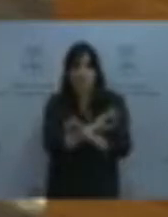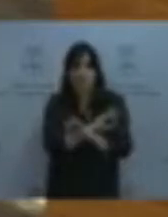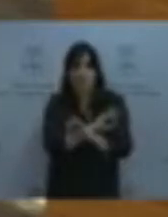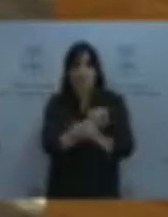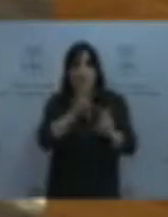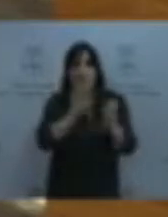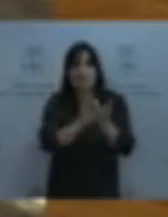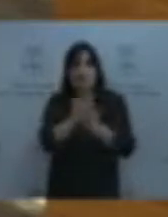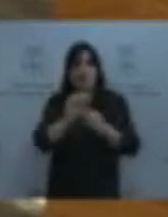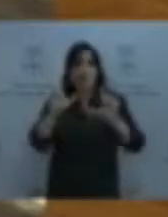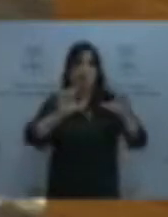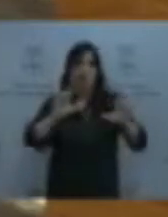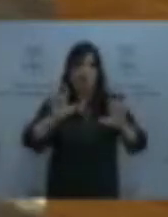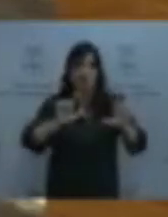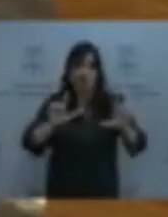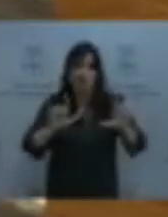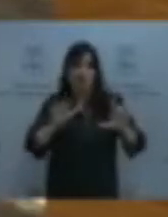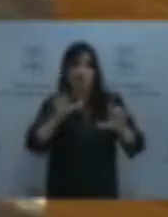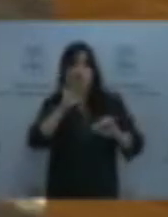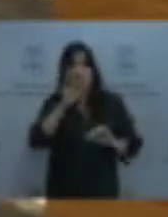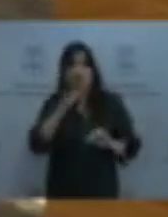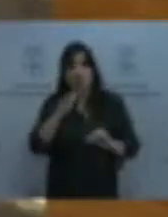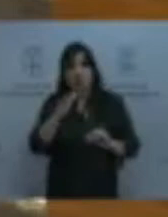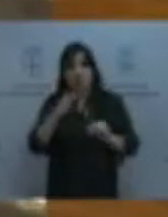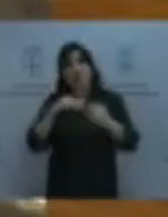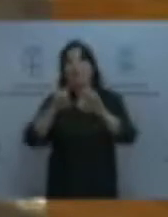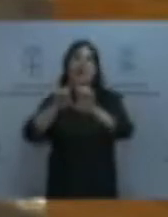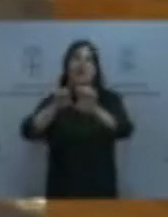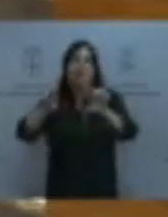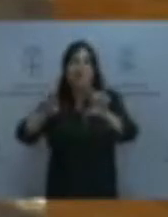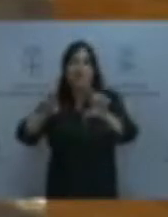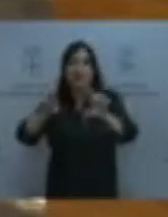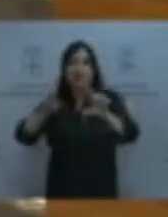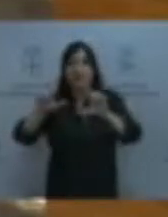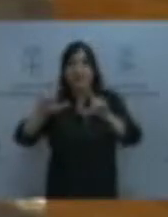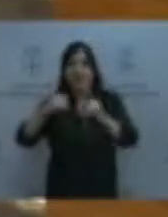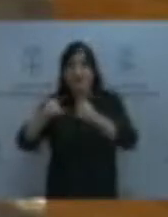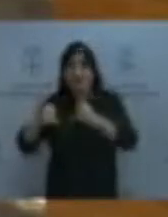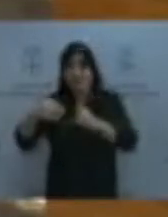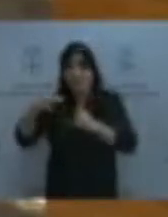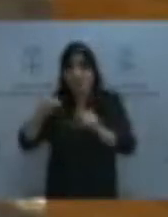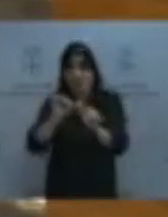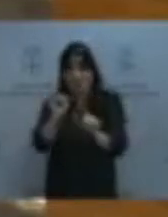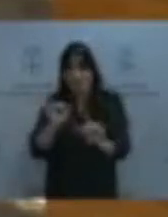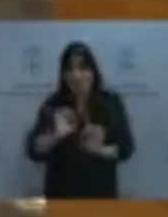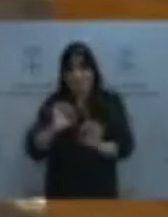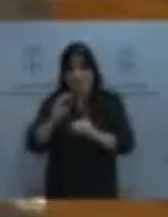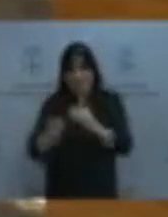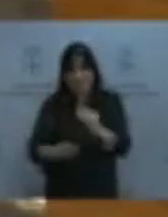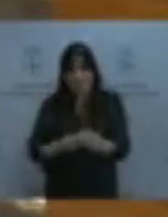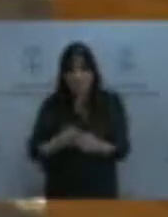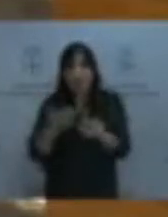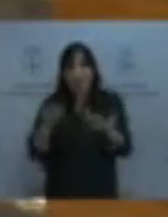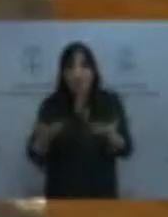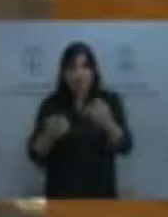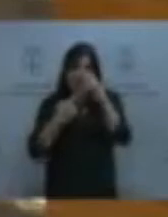únicamente utiliza Telecable, y, en función de ello, establece que, estima las